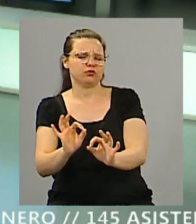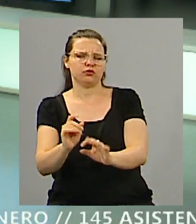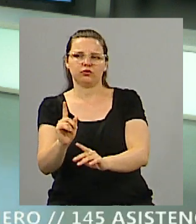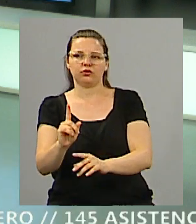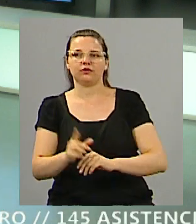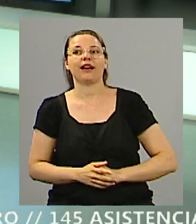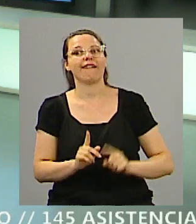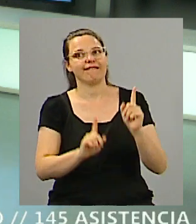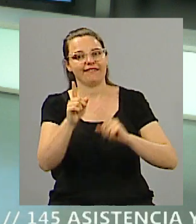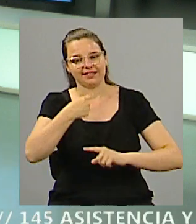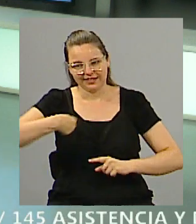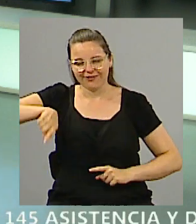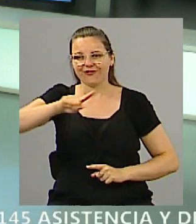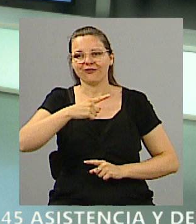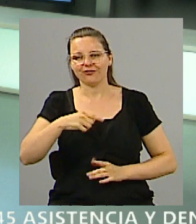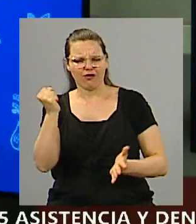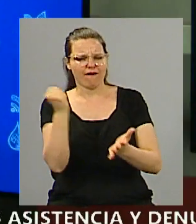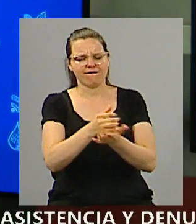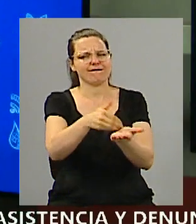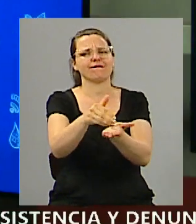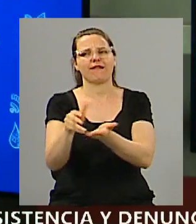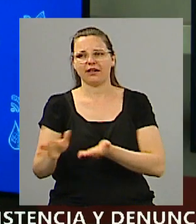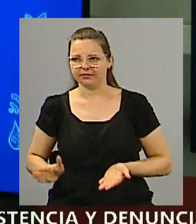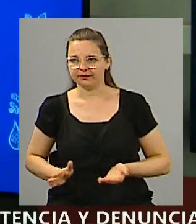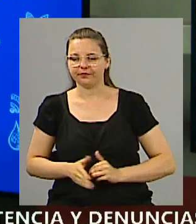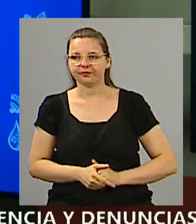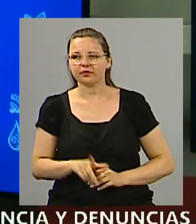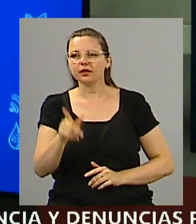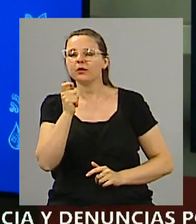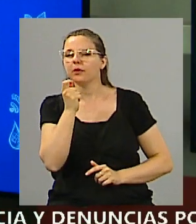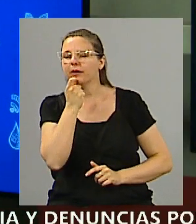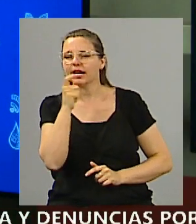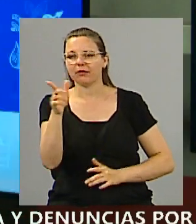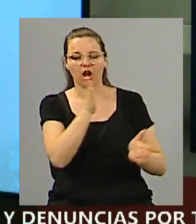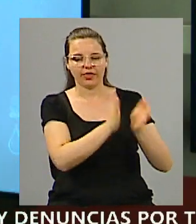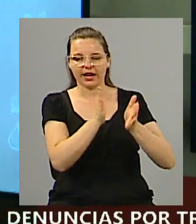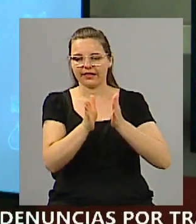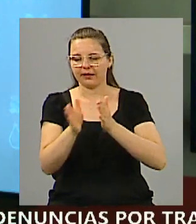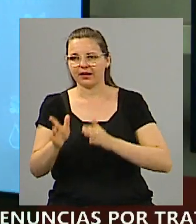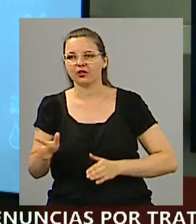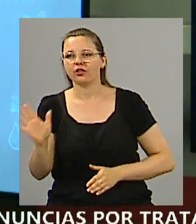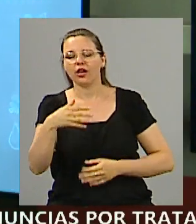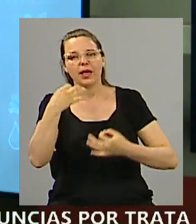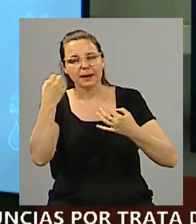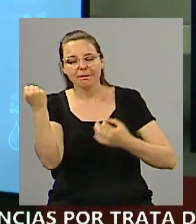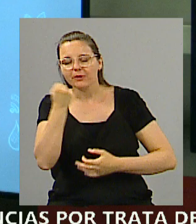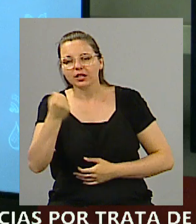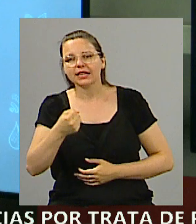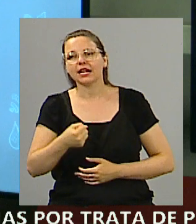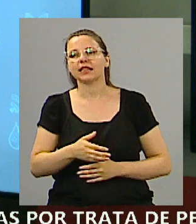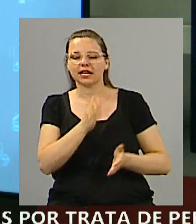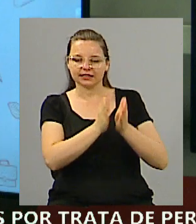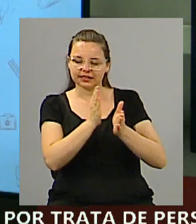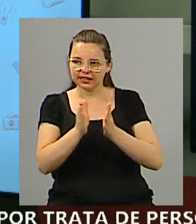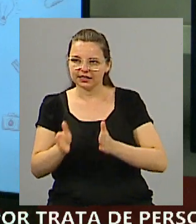esa carga. Sí. Emilce, vos decías el tema de tratamiento. Es fundamental eso también, entender que hay tratamientos que nos pueden hacer